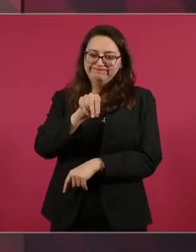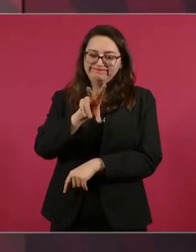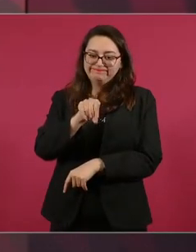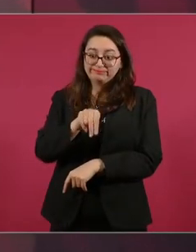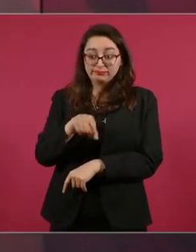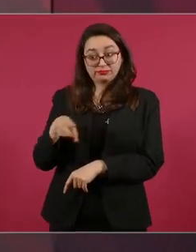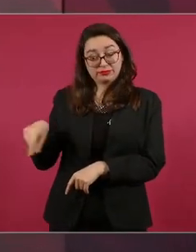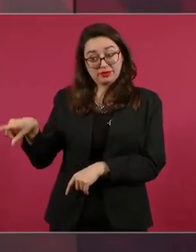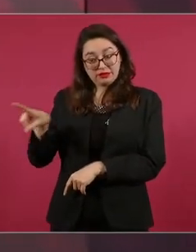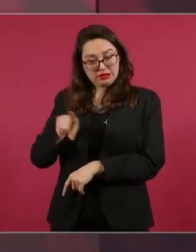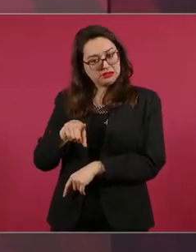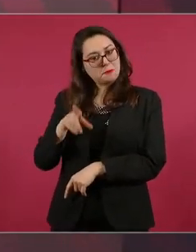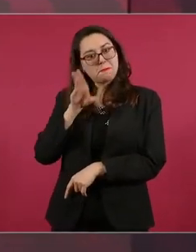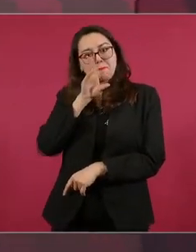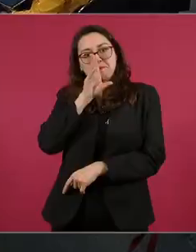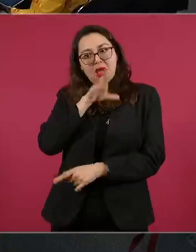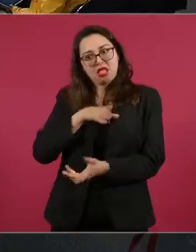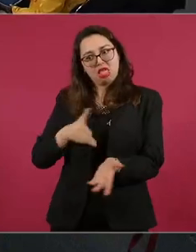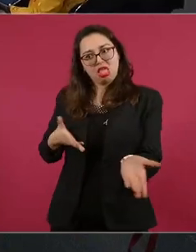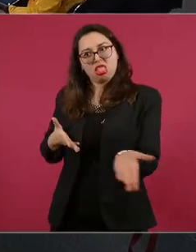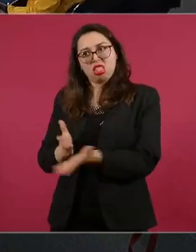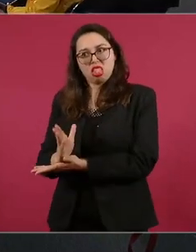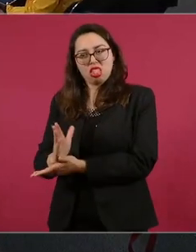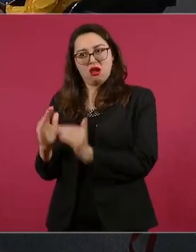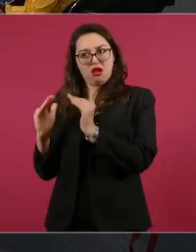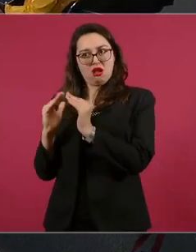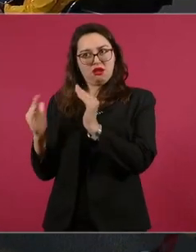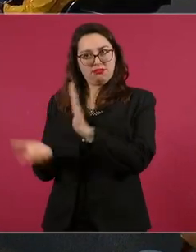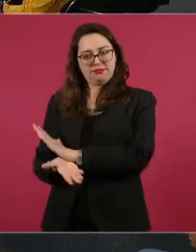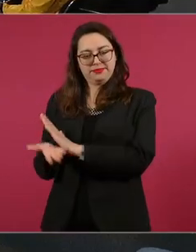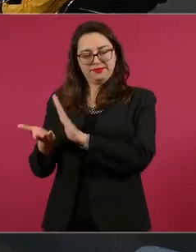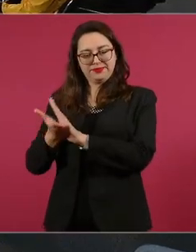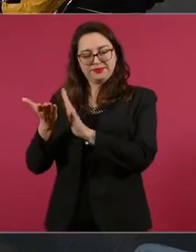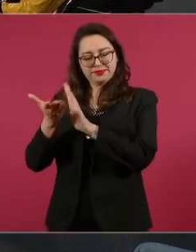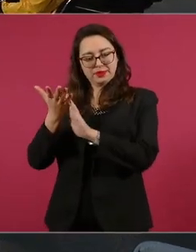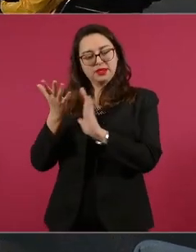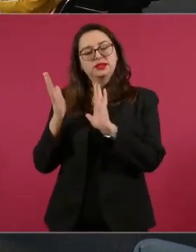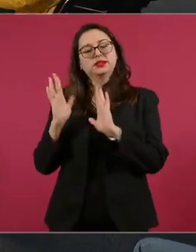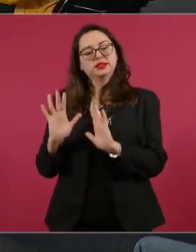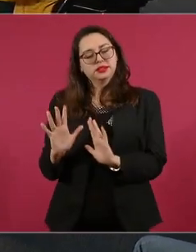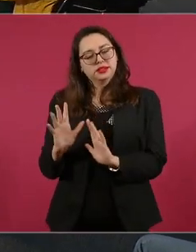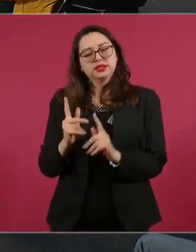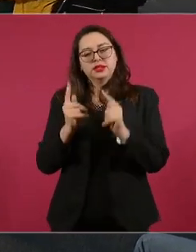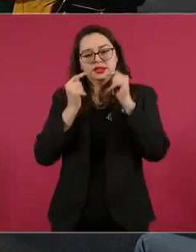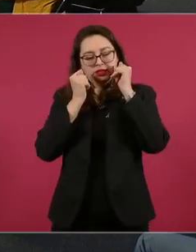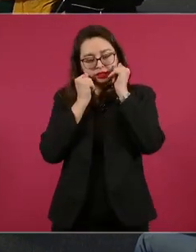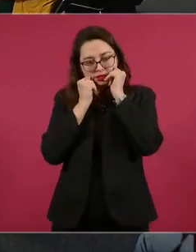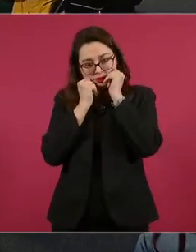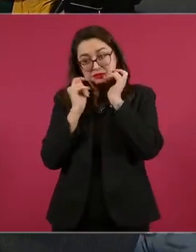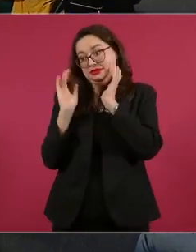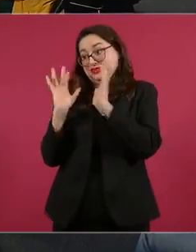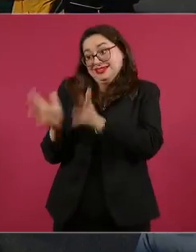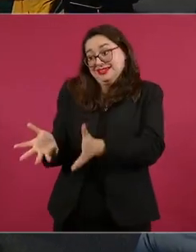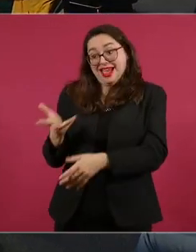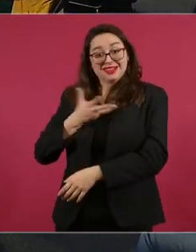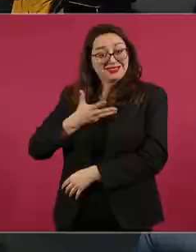tenían sus documentos, sus escrituras, ya se está llevando a cabo un programa de regularización.